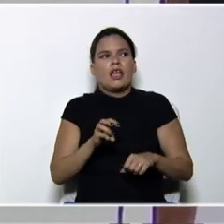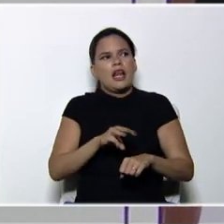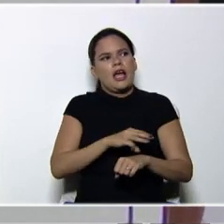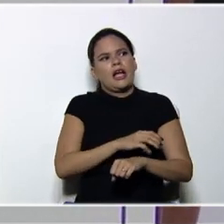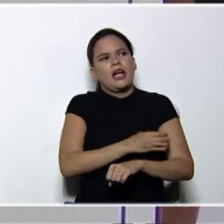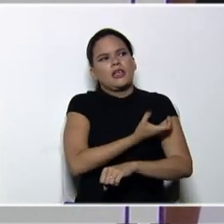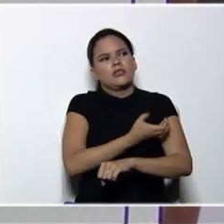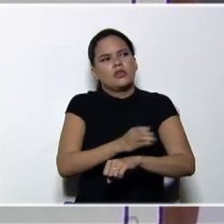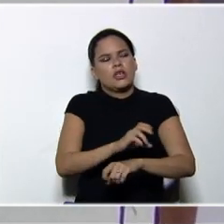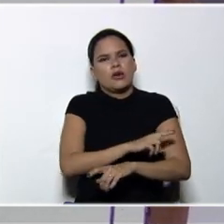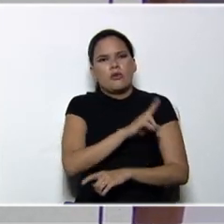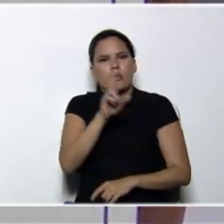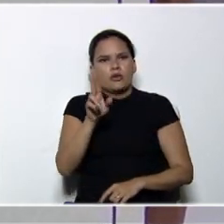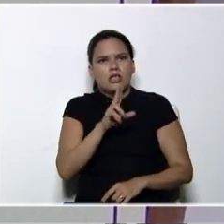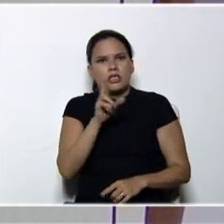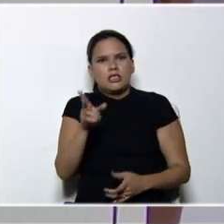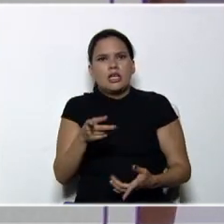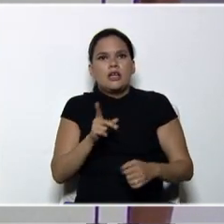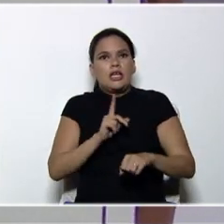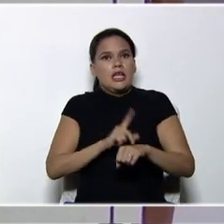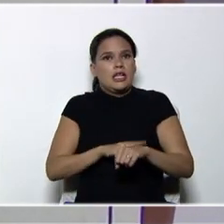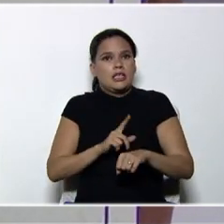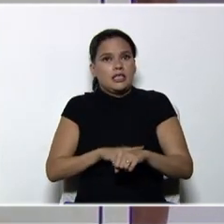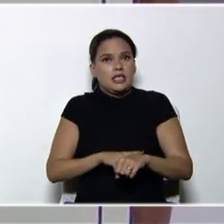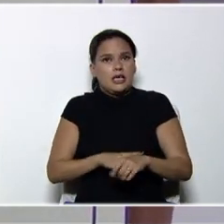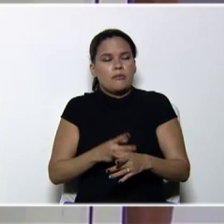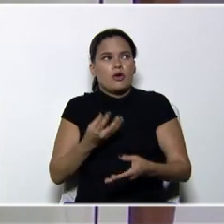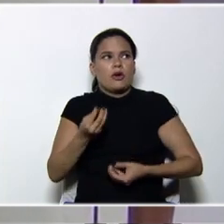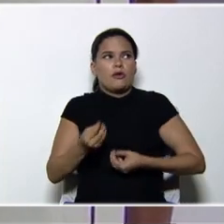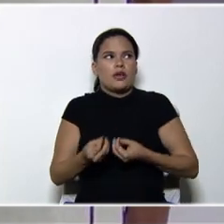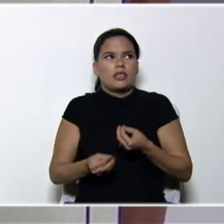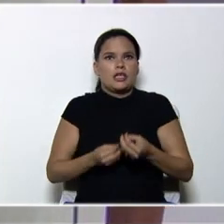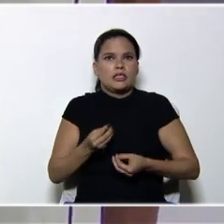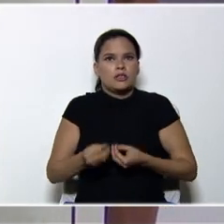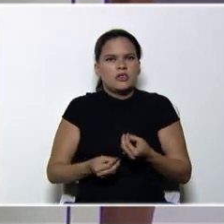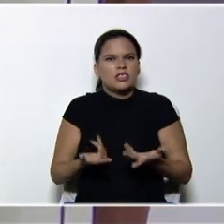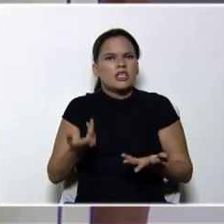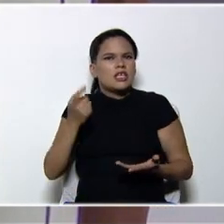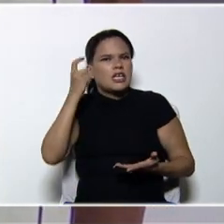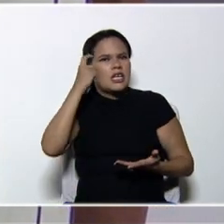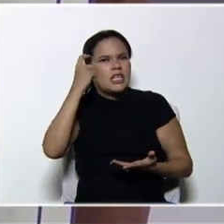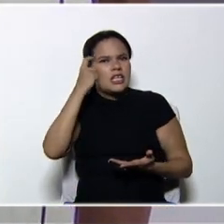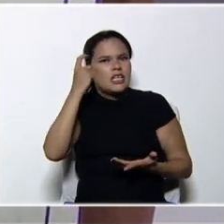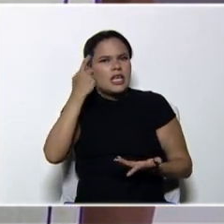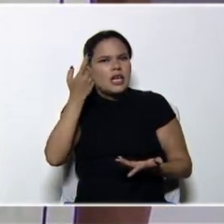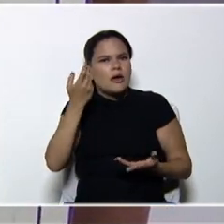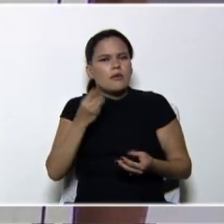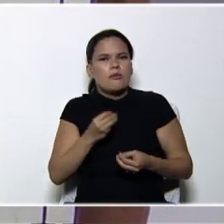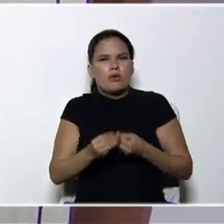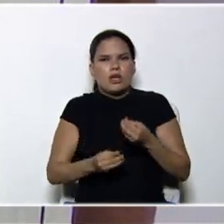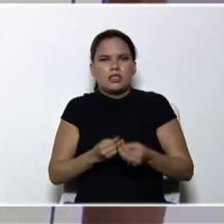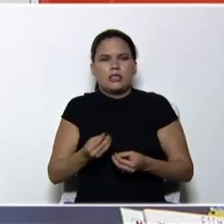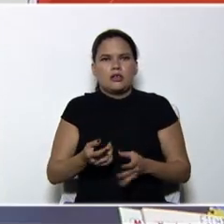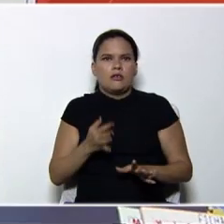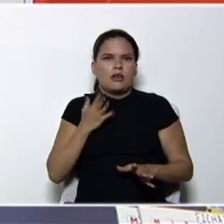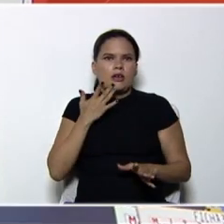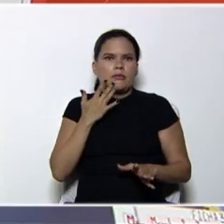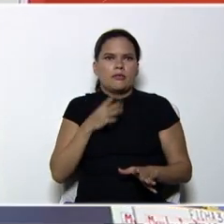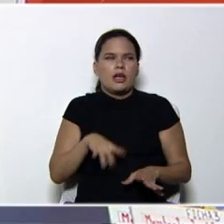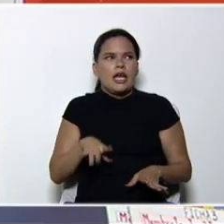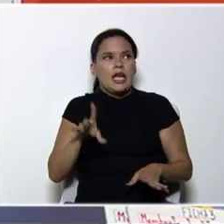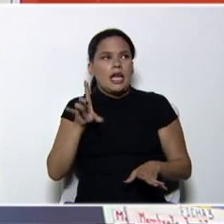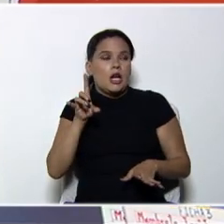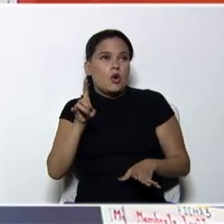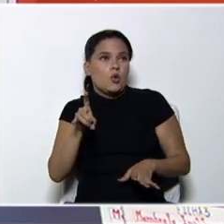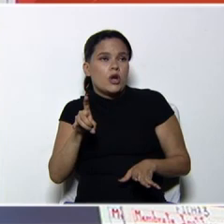canciones que voy a utilizar, el tiempo que voy a tardar haciendo eso y qué día o qué fecha voy a hacerlo. Es decir, el lunes es de bolero para la